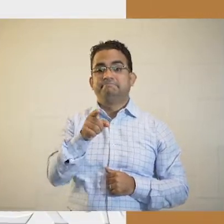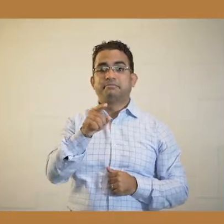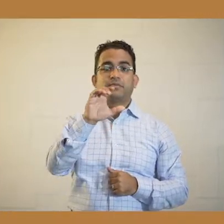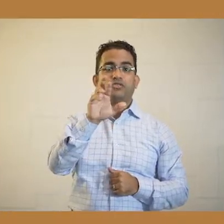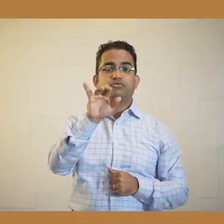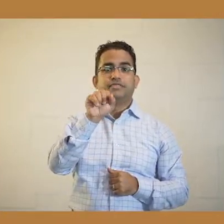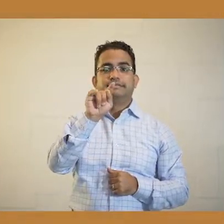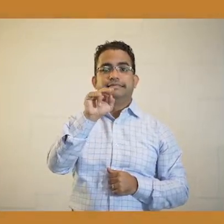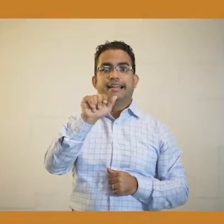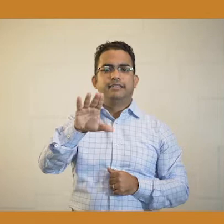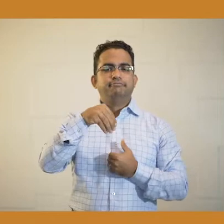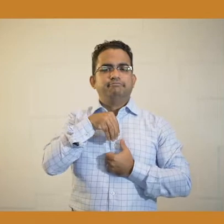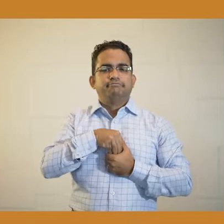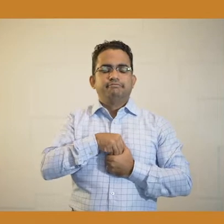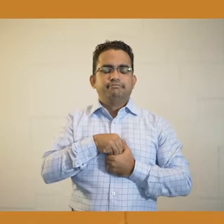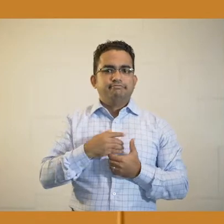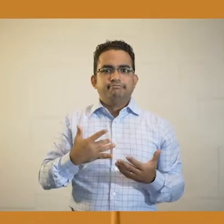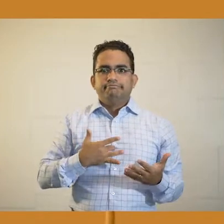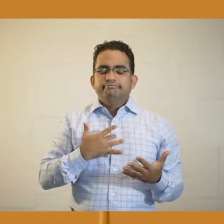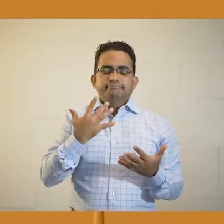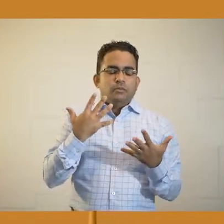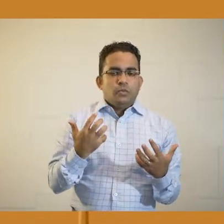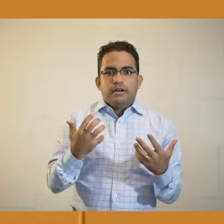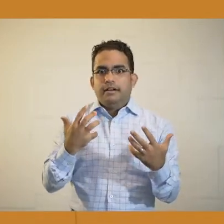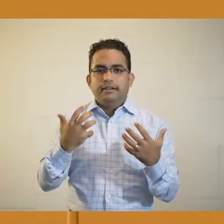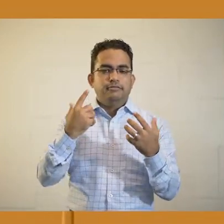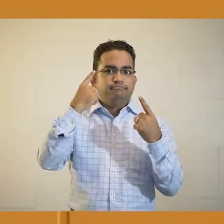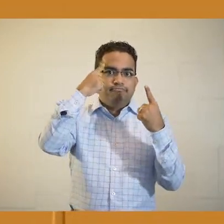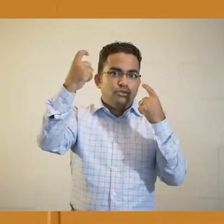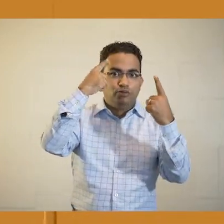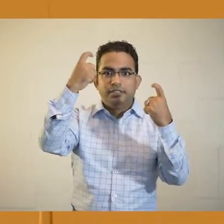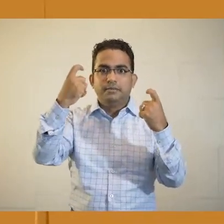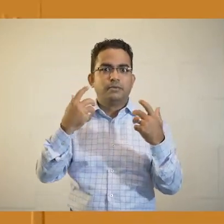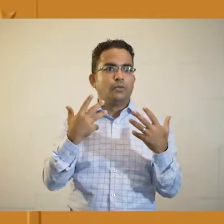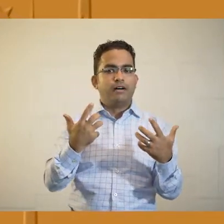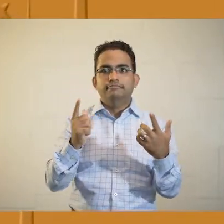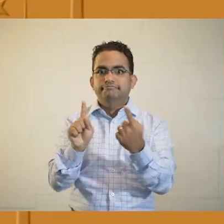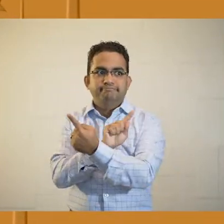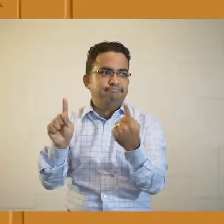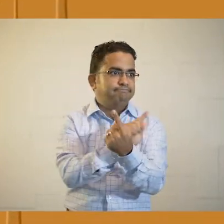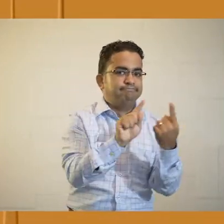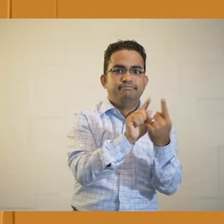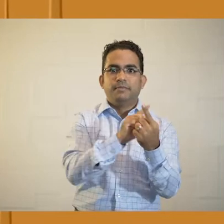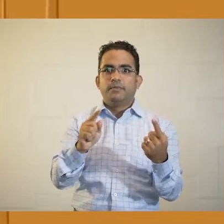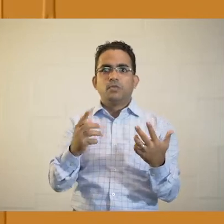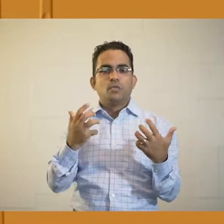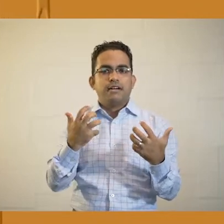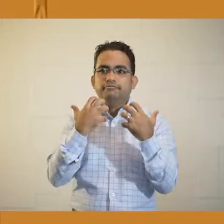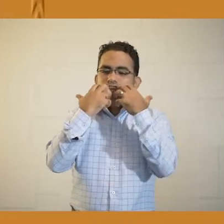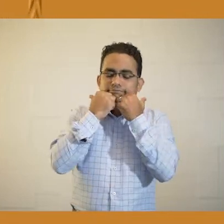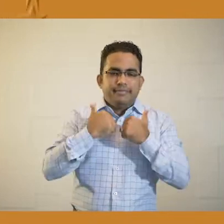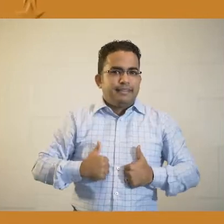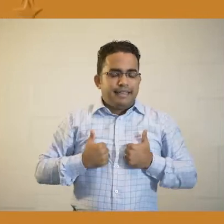Cristina, por dentro está llena de urgencias de soñar, urgencia de encuentro, urgencia de